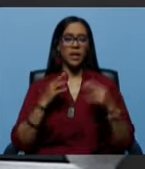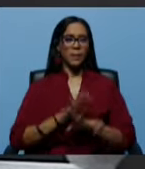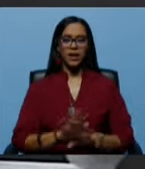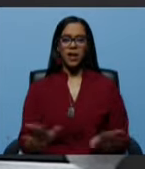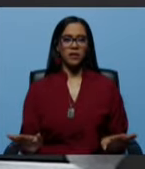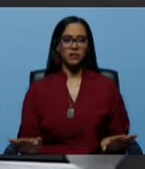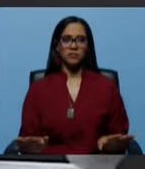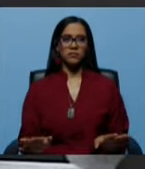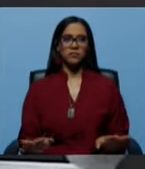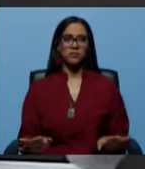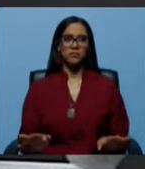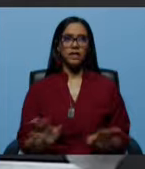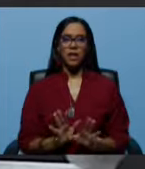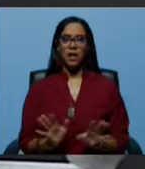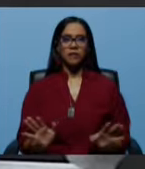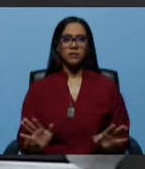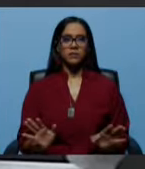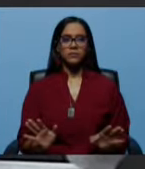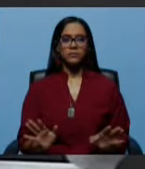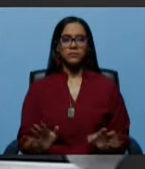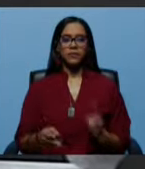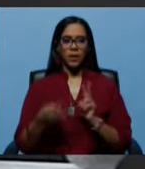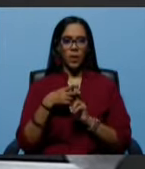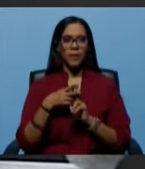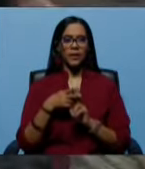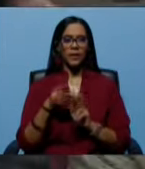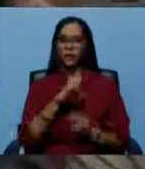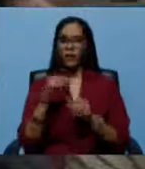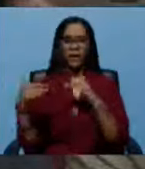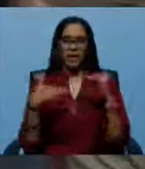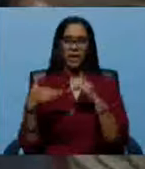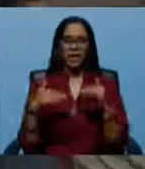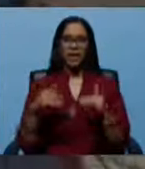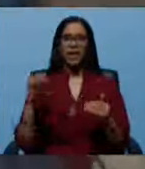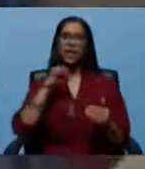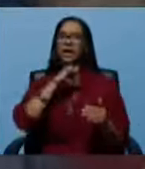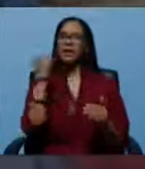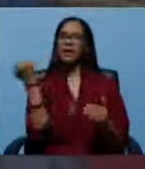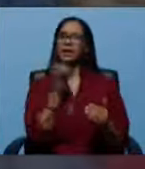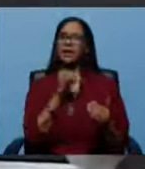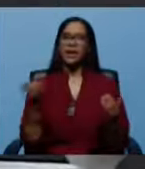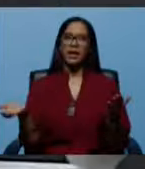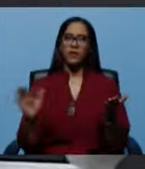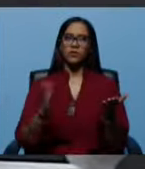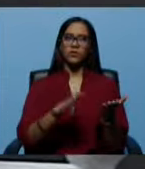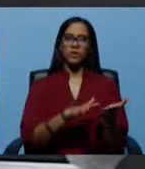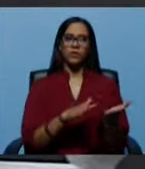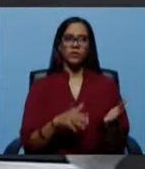más nada. Numeral, no es guerra, es... ¡genocidio!